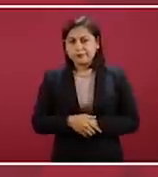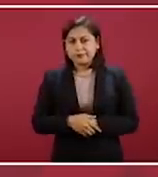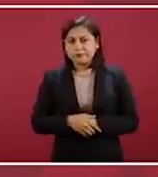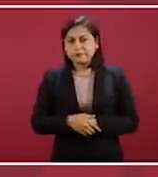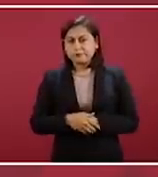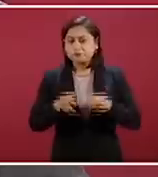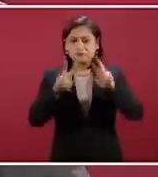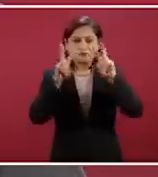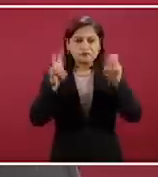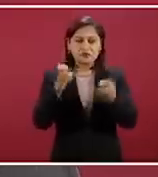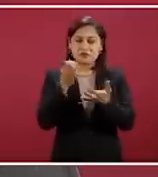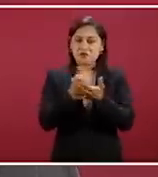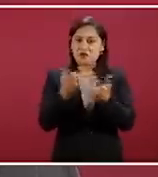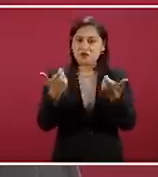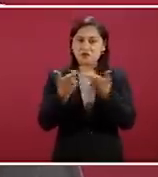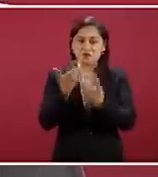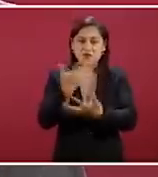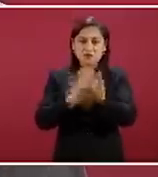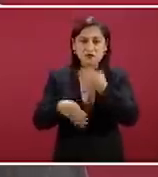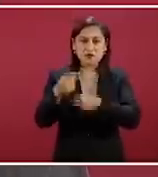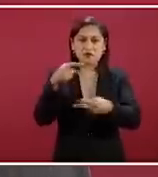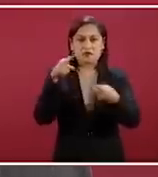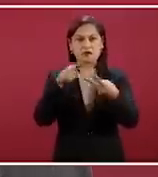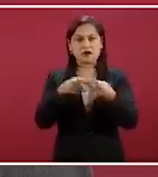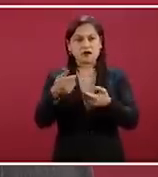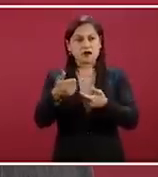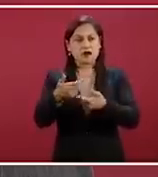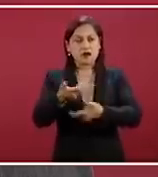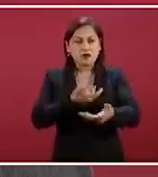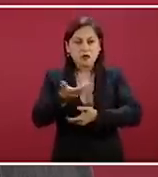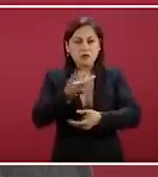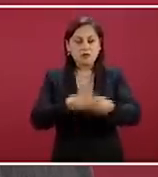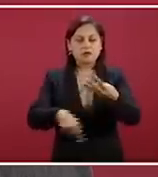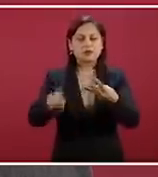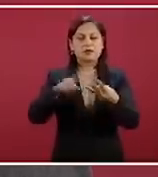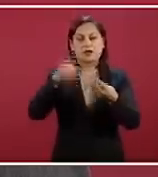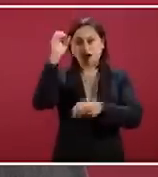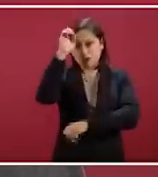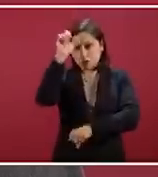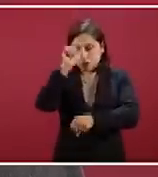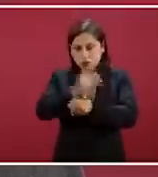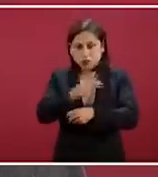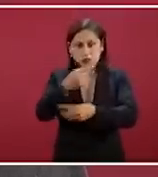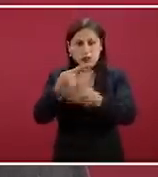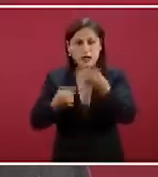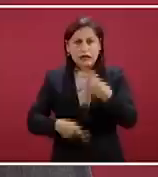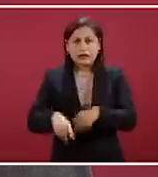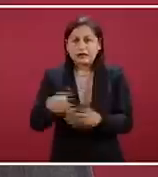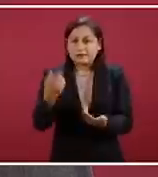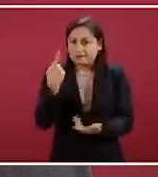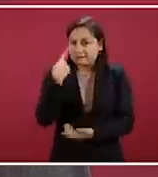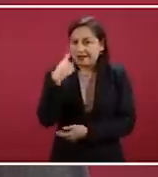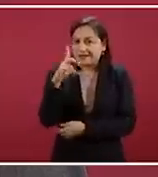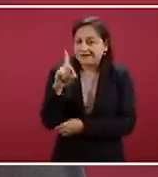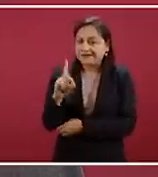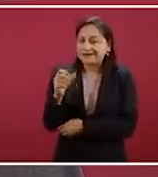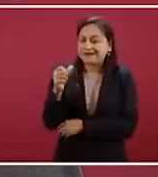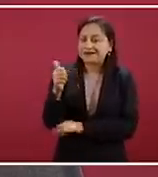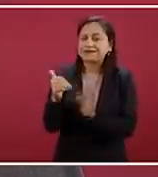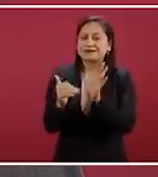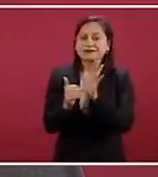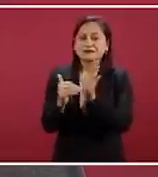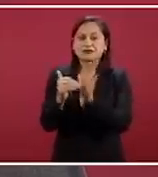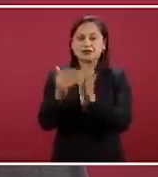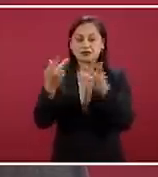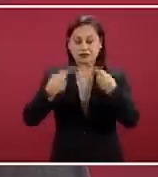económica, comercial, cultural. 36 millones de mexicanos en Estados